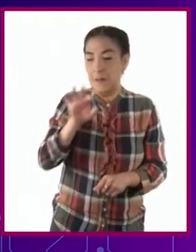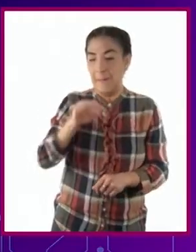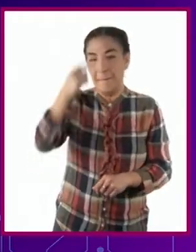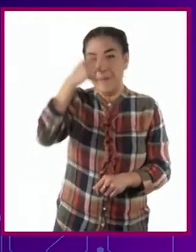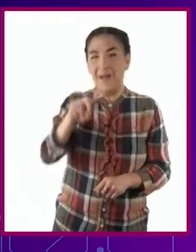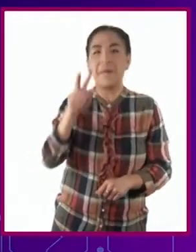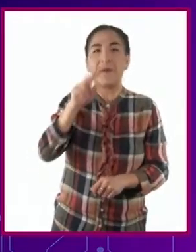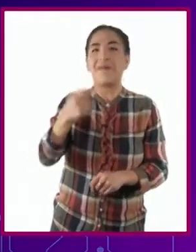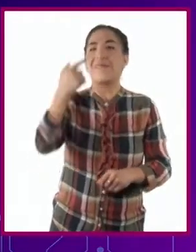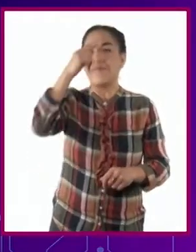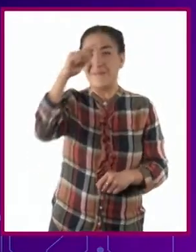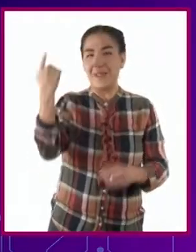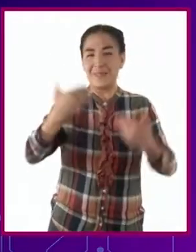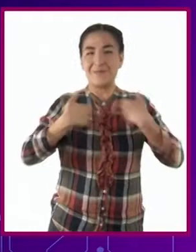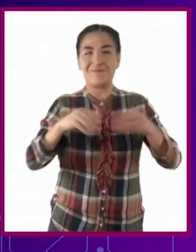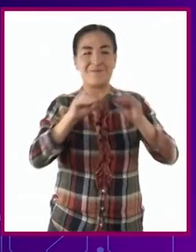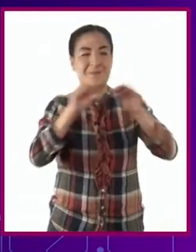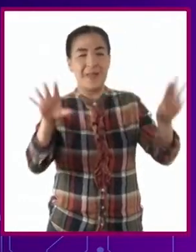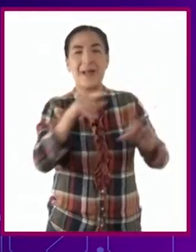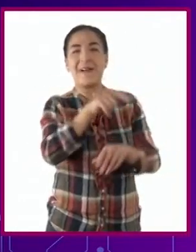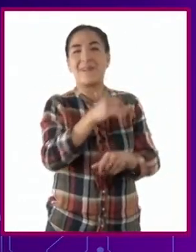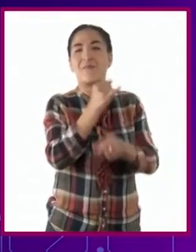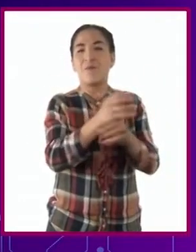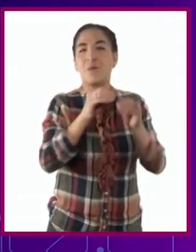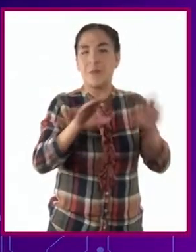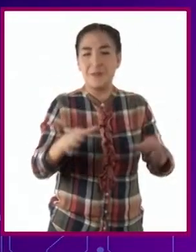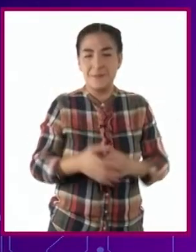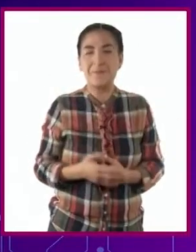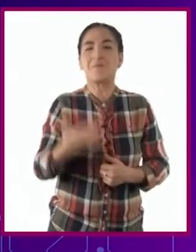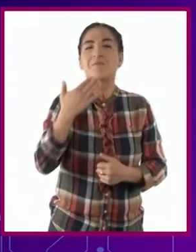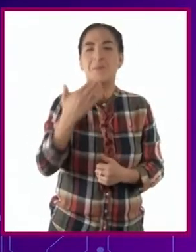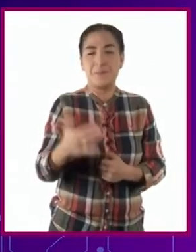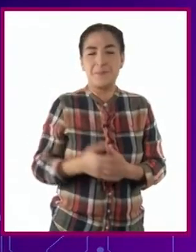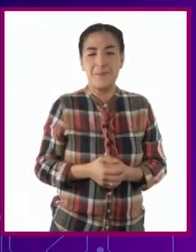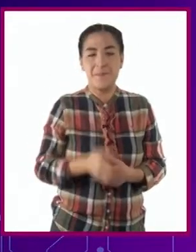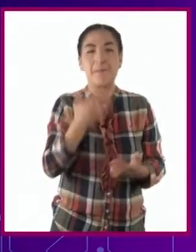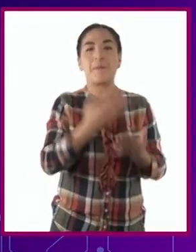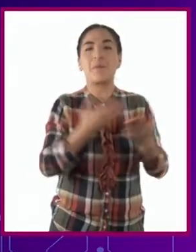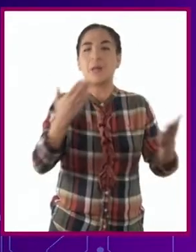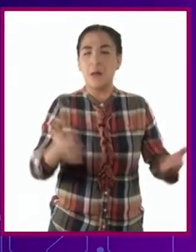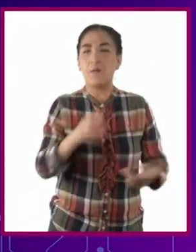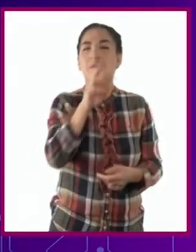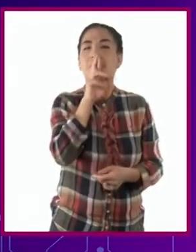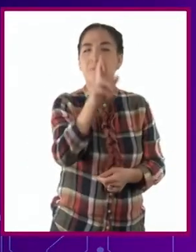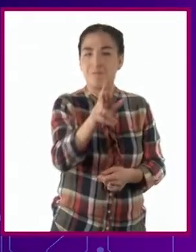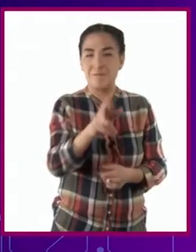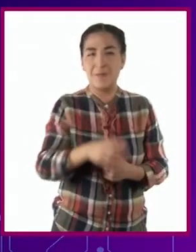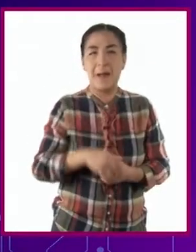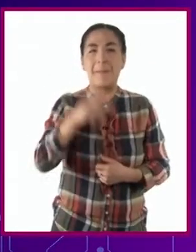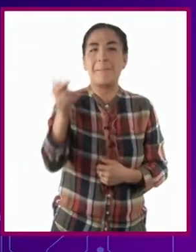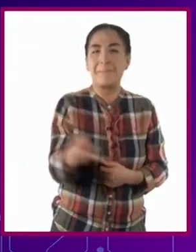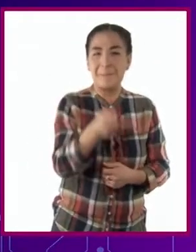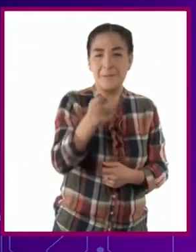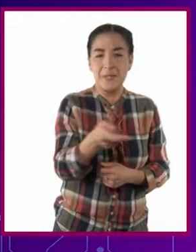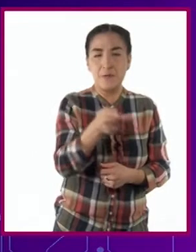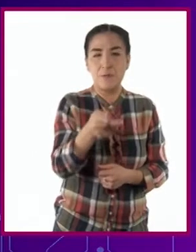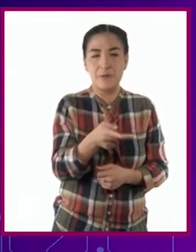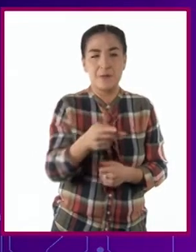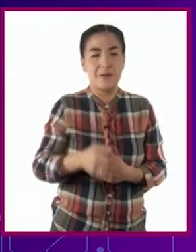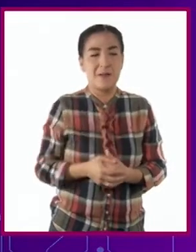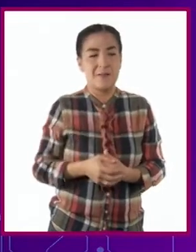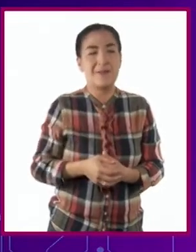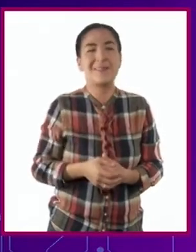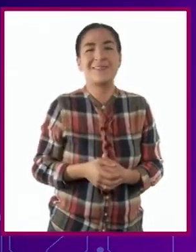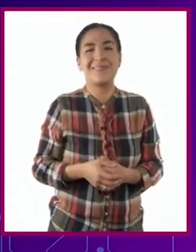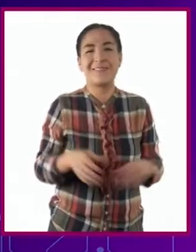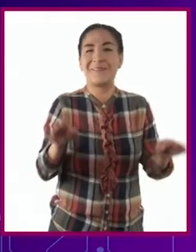la comprensión de los datos. Muy bien, colega. Ahora respondamos las siguientes preguntas con la información